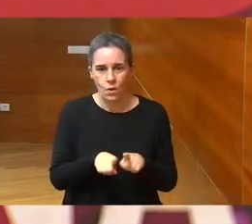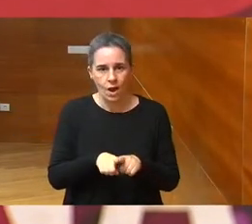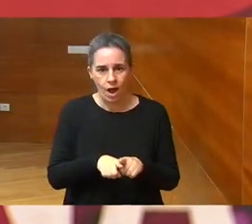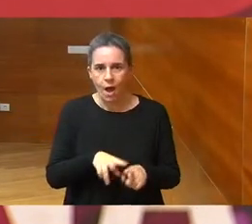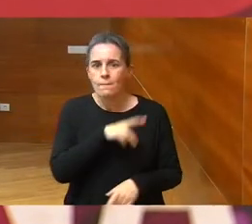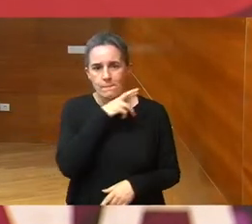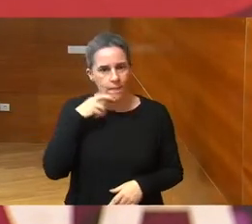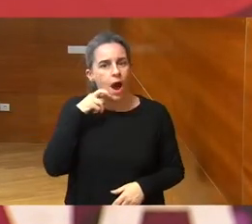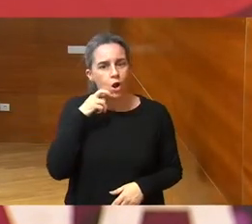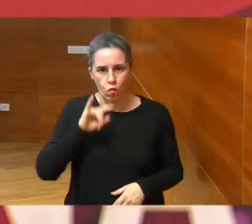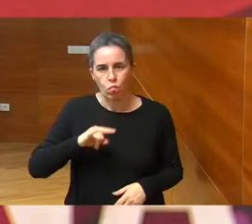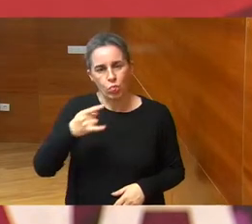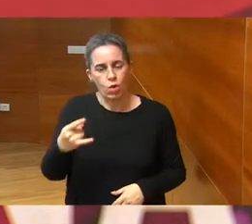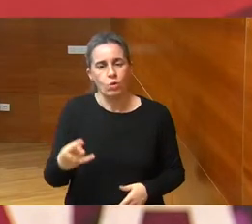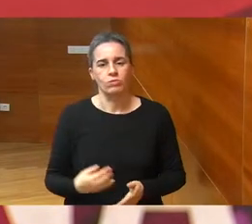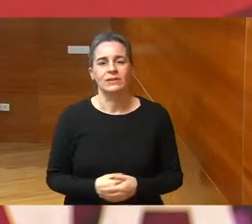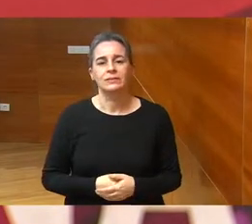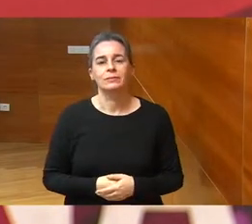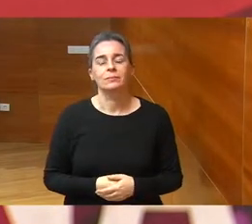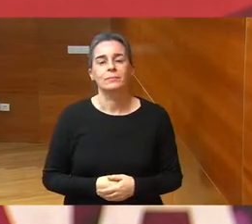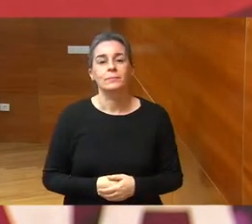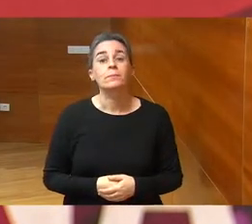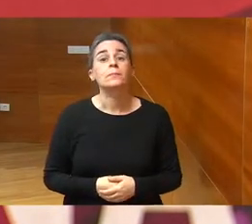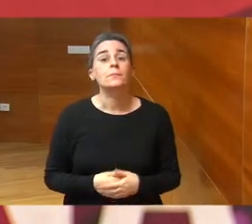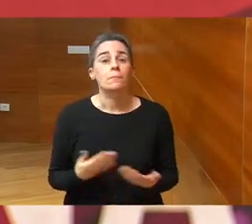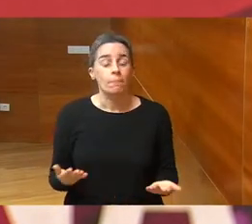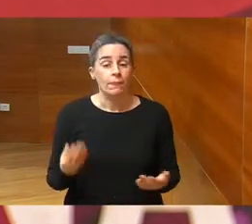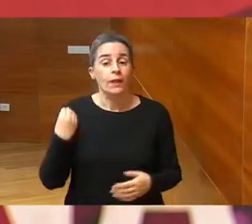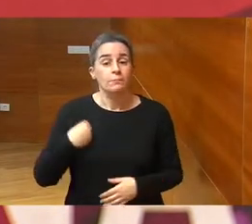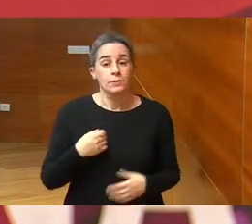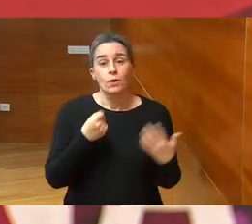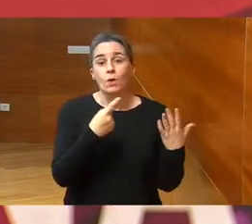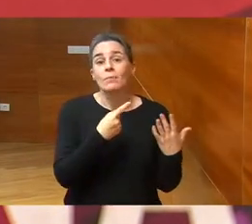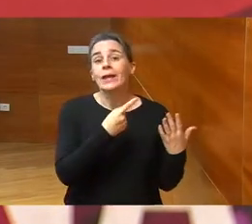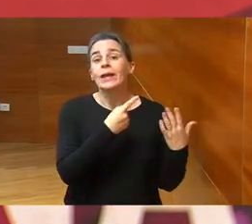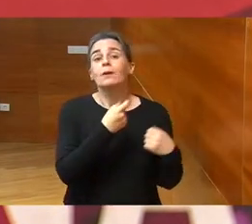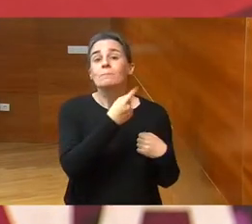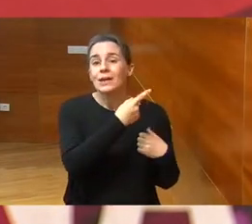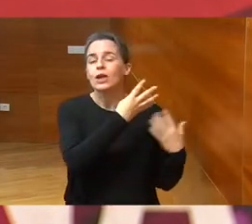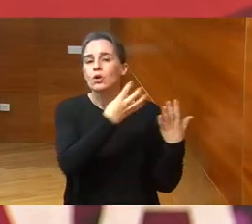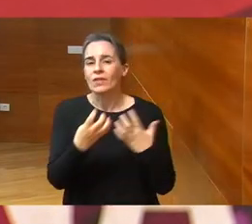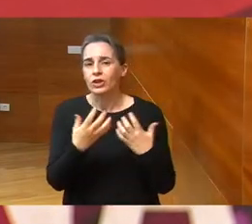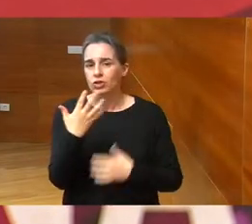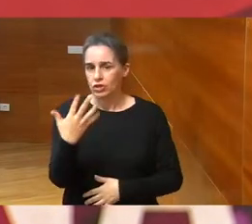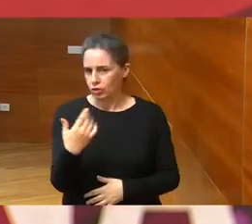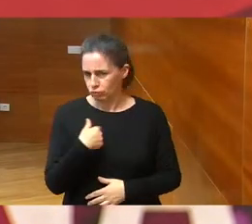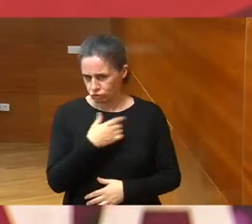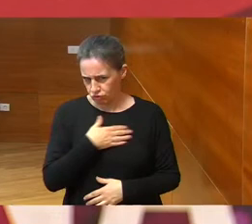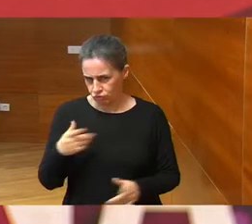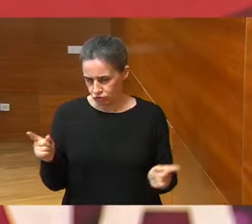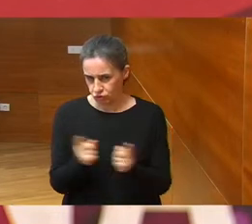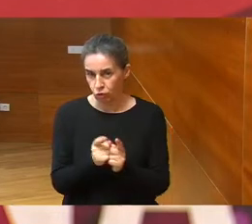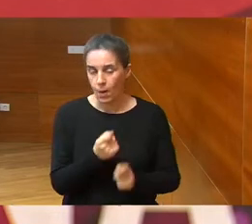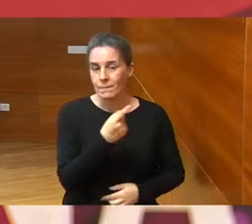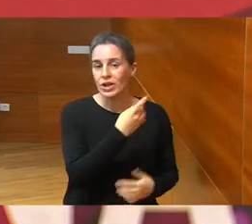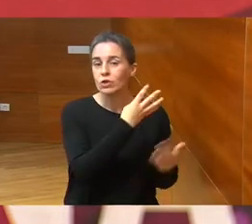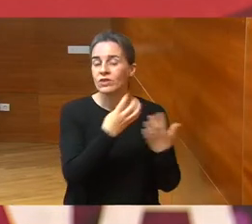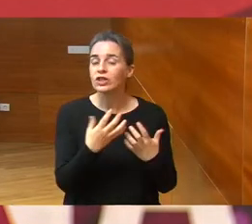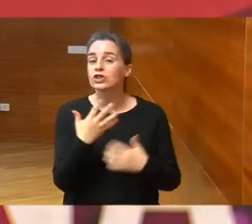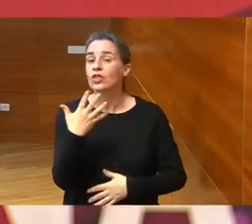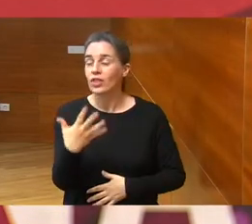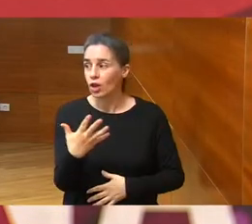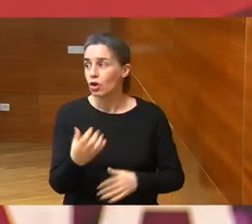no acaba era menos de vida Bueno siguiendo con esto en 1905 Esto va a ser breve se crean país safay